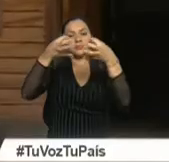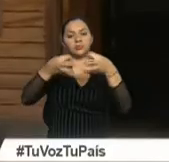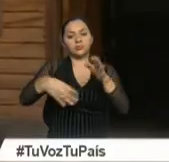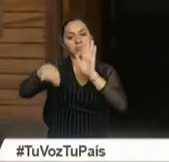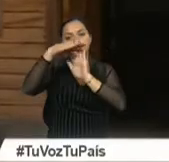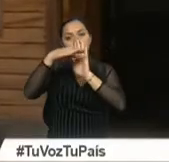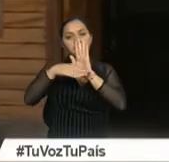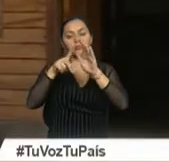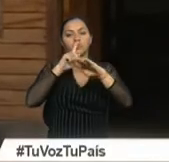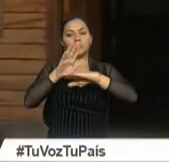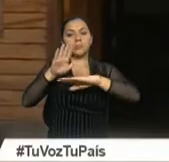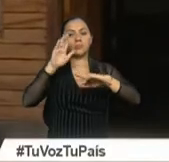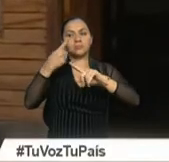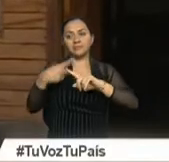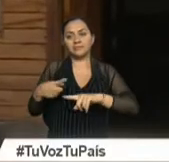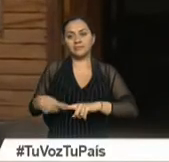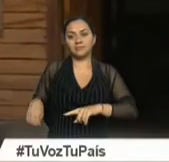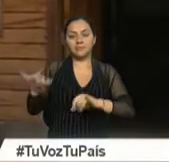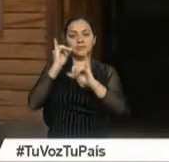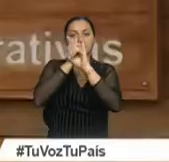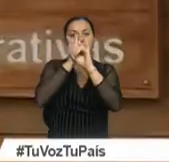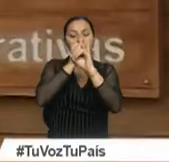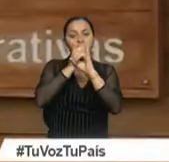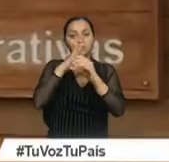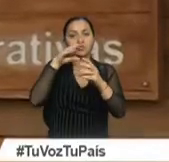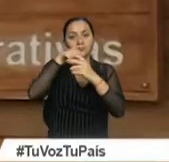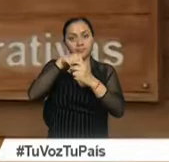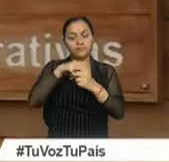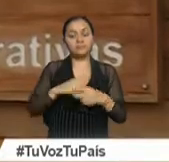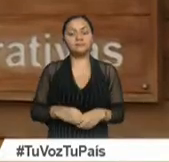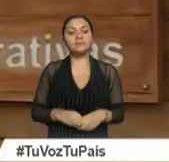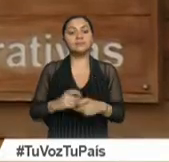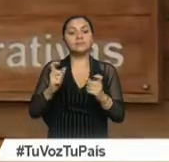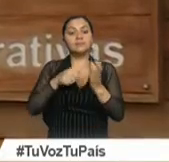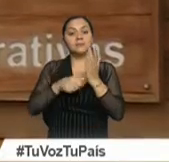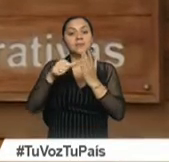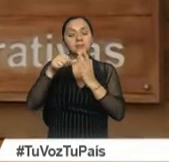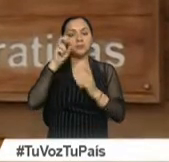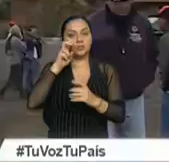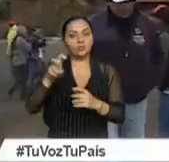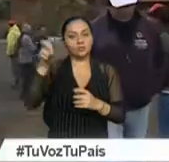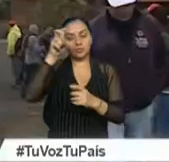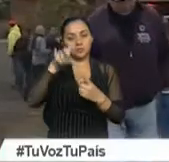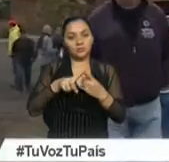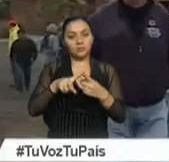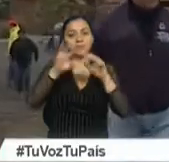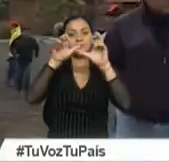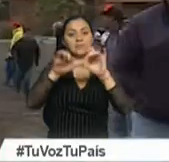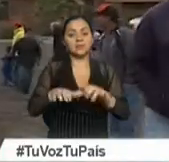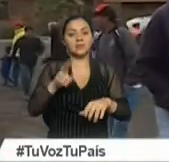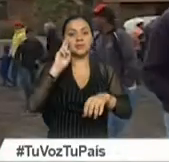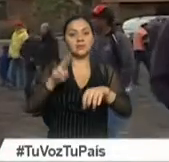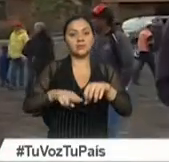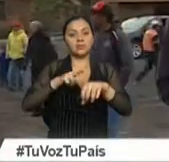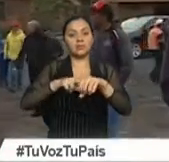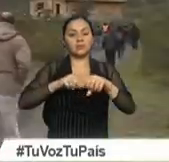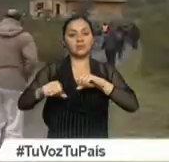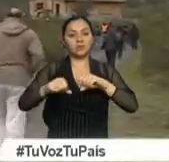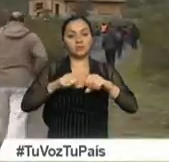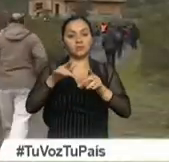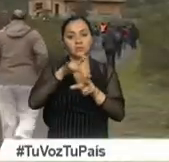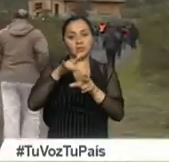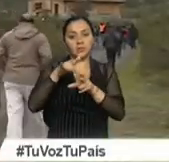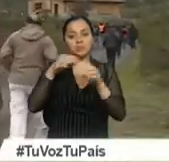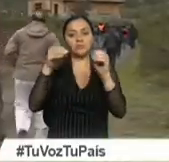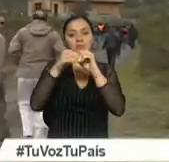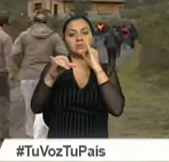compromisos adquiridos por las diferentes instituciones involucradas, como el Ministerio de Turismo, Secretaría de Gestión de Riesgos e